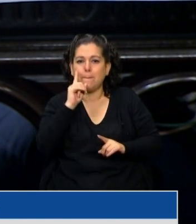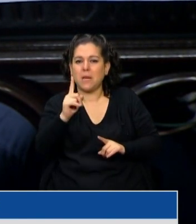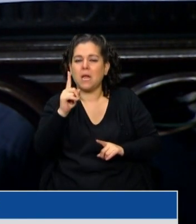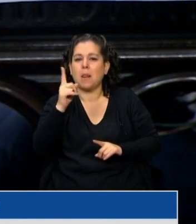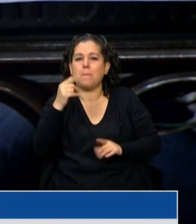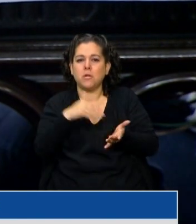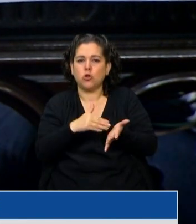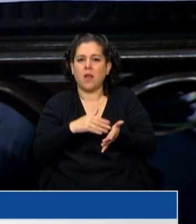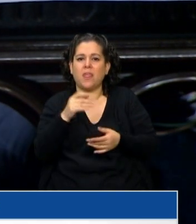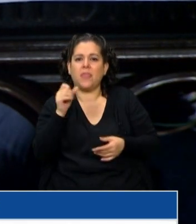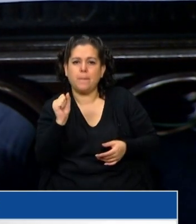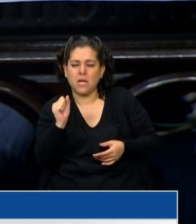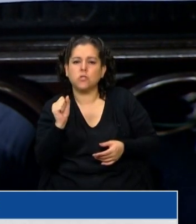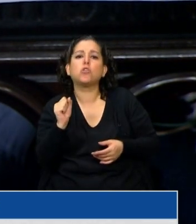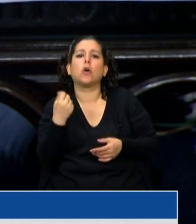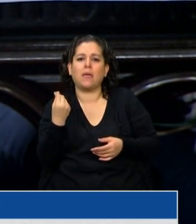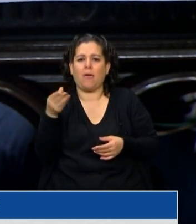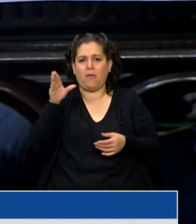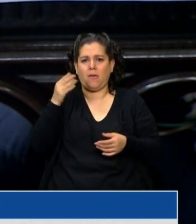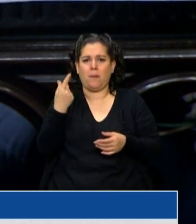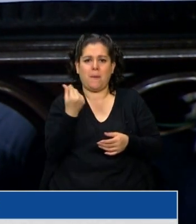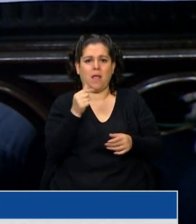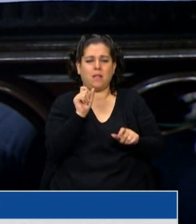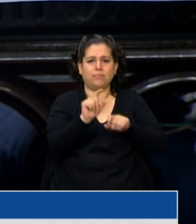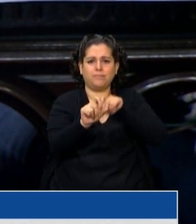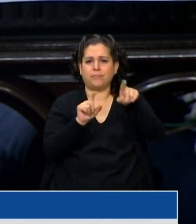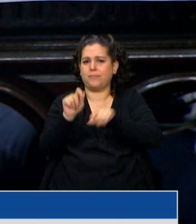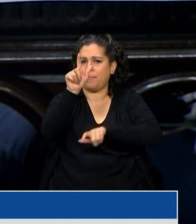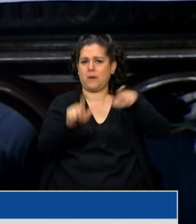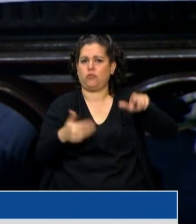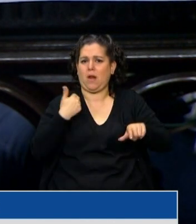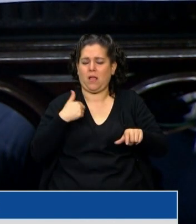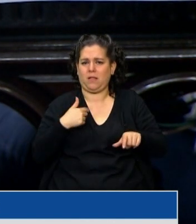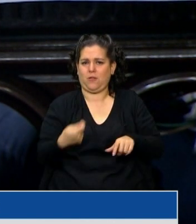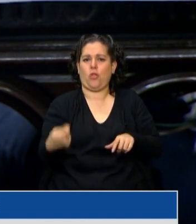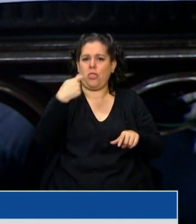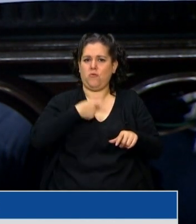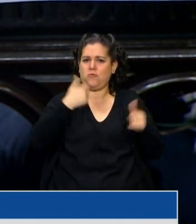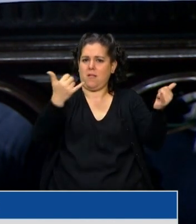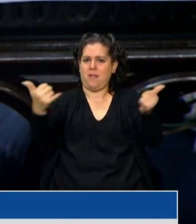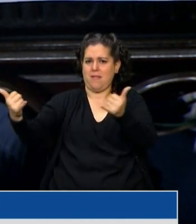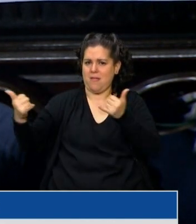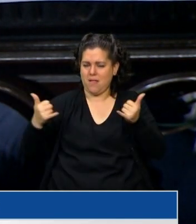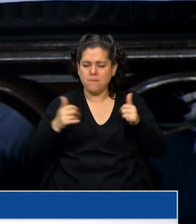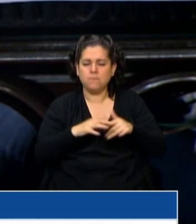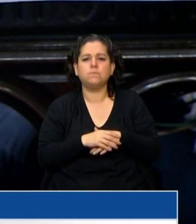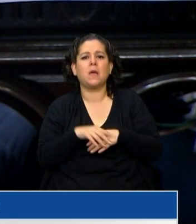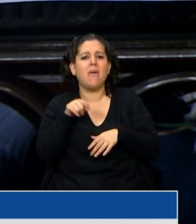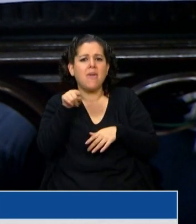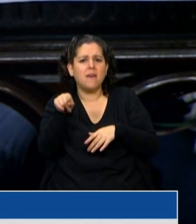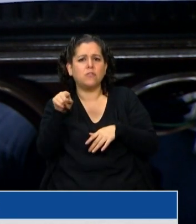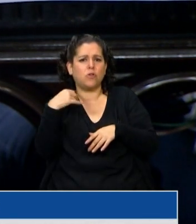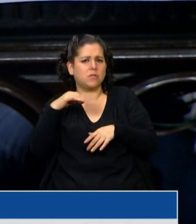de pesos que han quedado en el bolsillo de los argentinos y de las argentinas. Y creo que eso hay